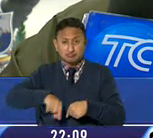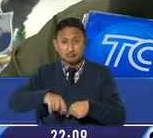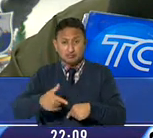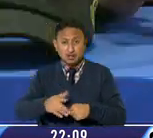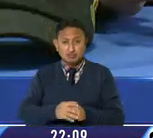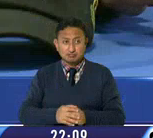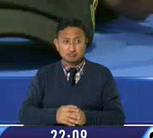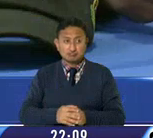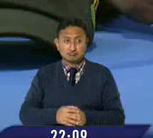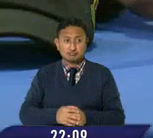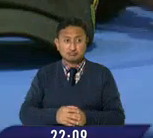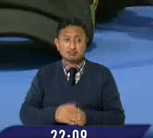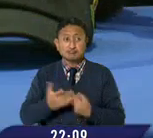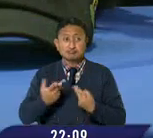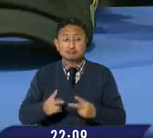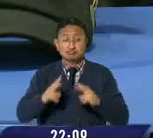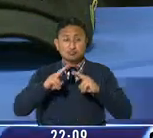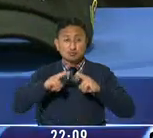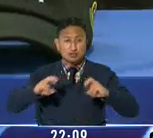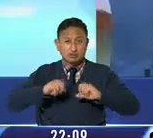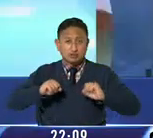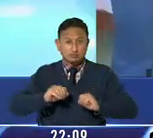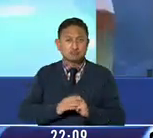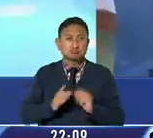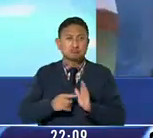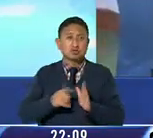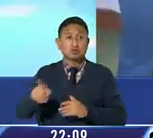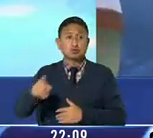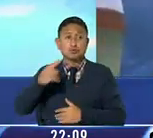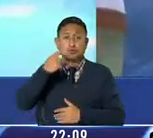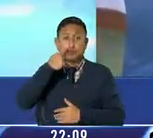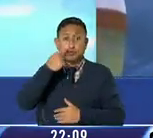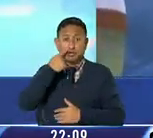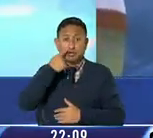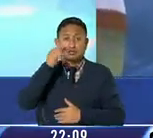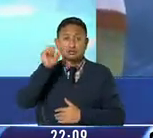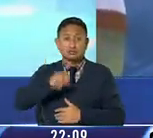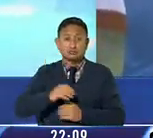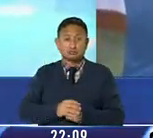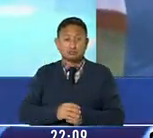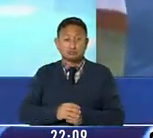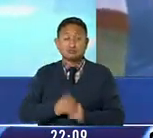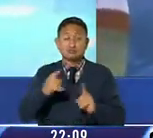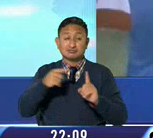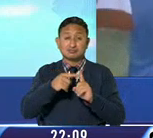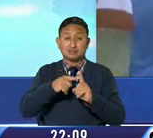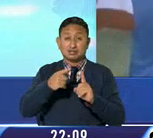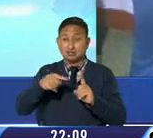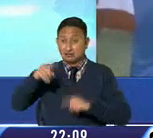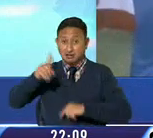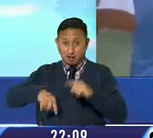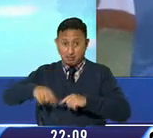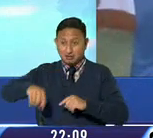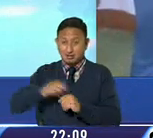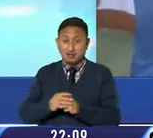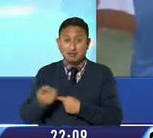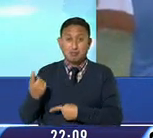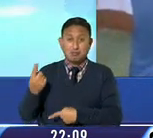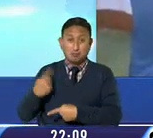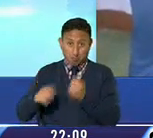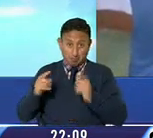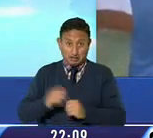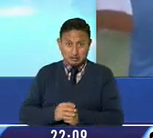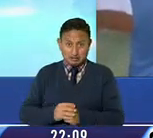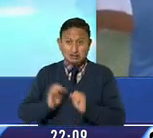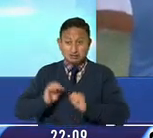actividad. De la investigación se desprende que el progenitor de la víctima rescatada sería quien la vendía a su círculo de amistades, es decir, la